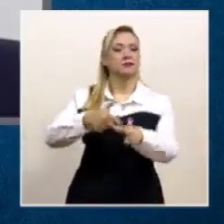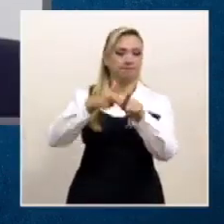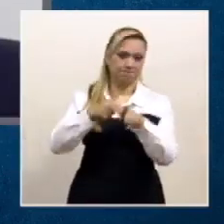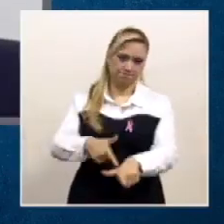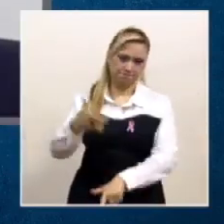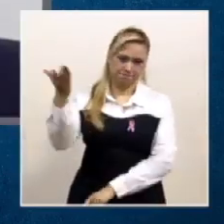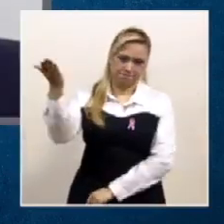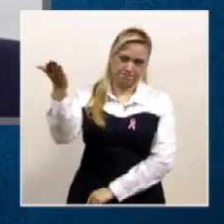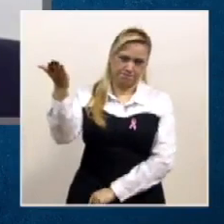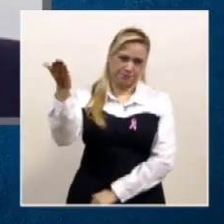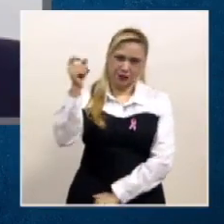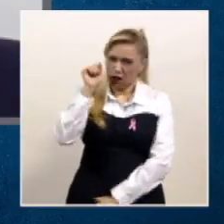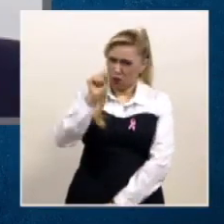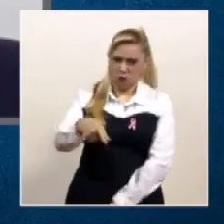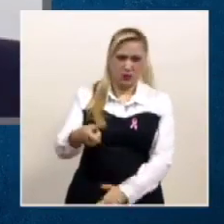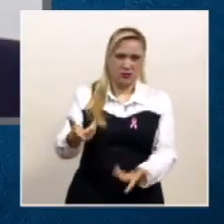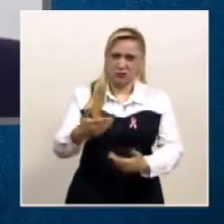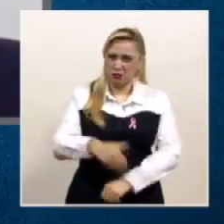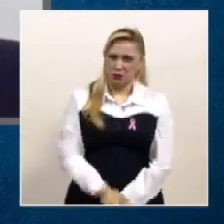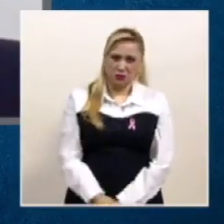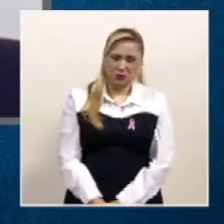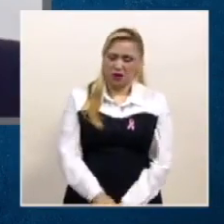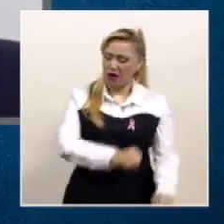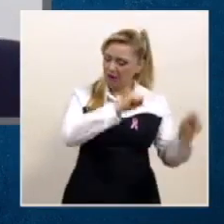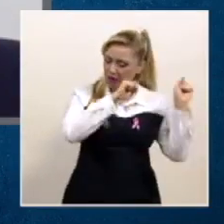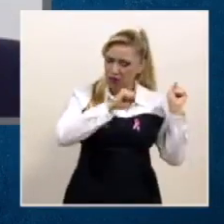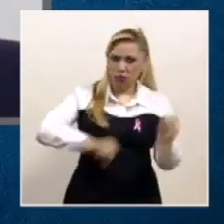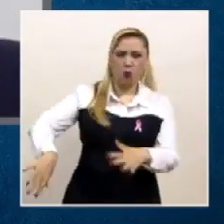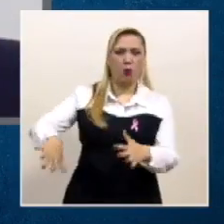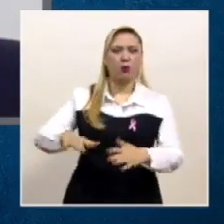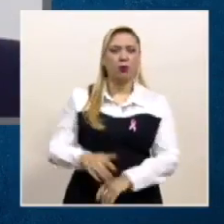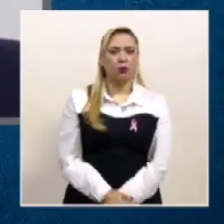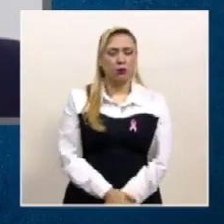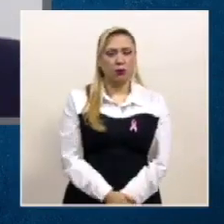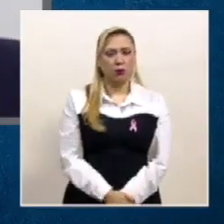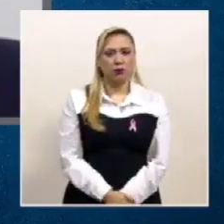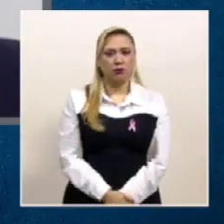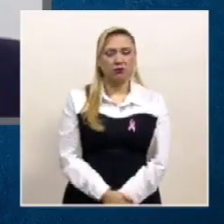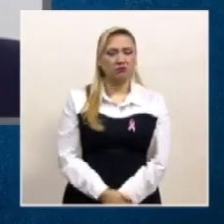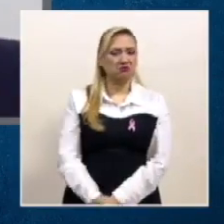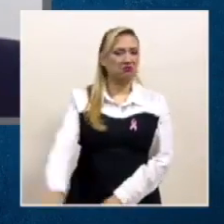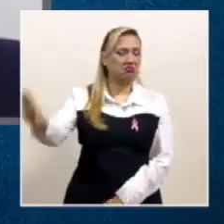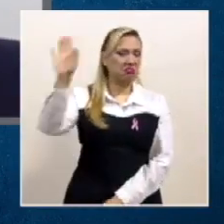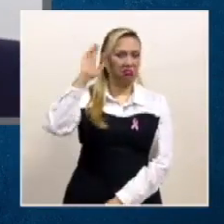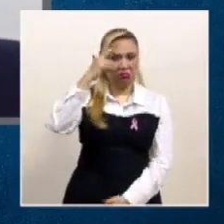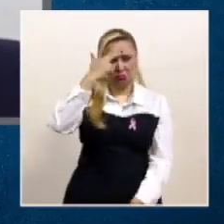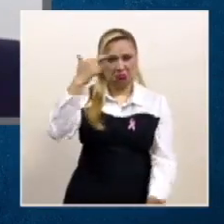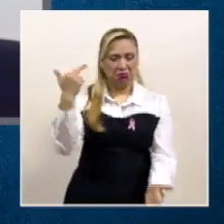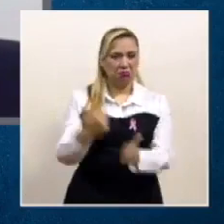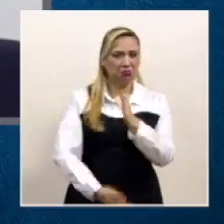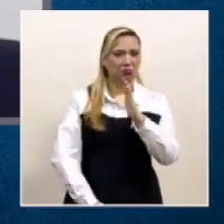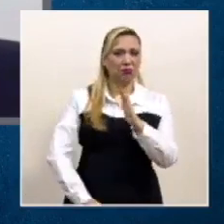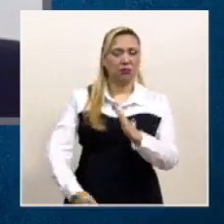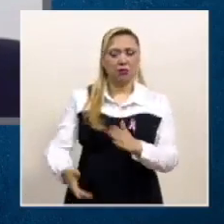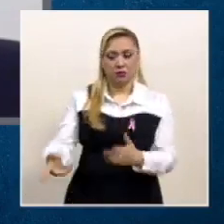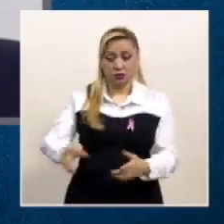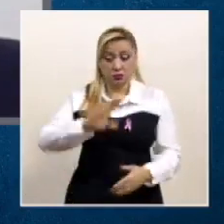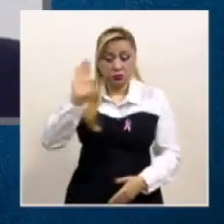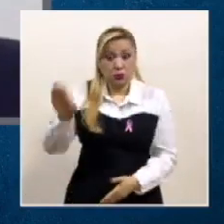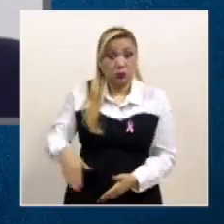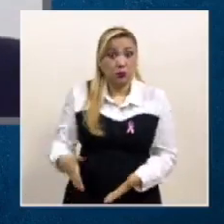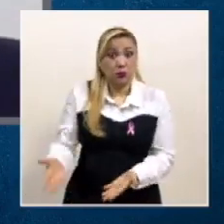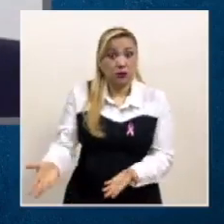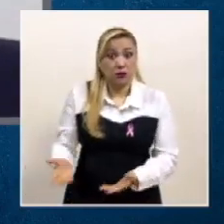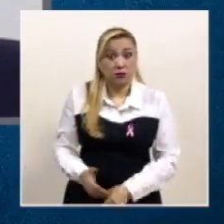atendiendo con las mismas realidades de abandono y de extrema vulnerabilidad y hasta pues privación de su vida de